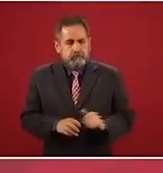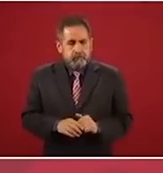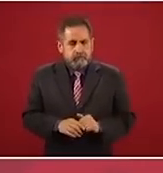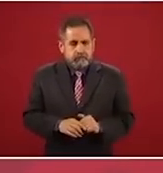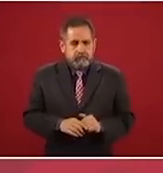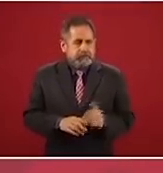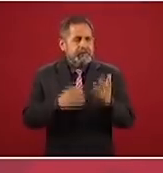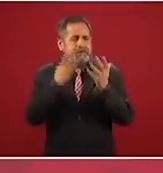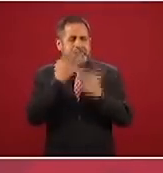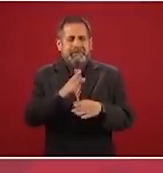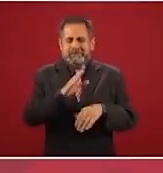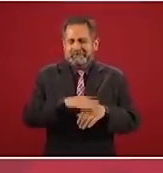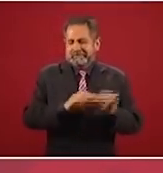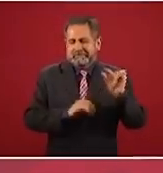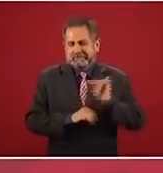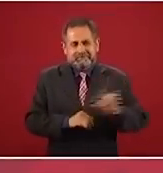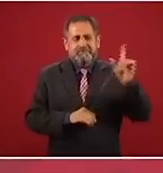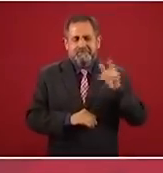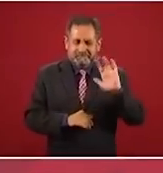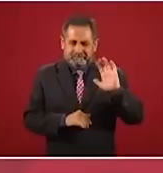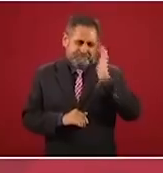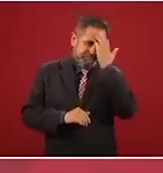el banco más famoso,